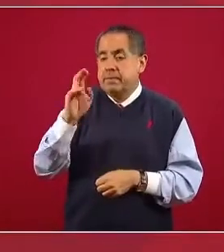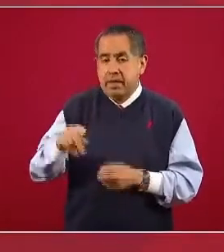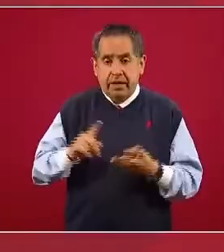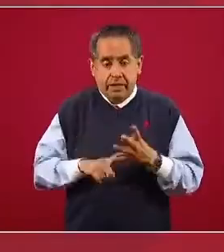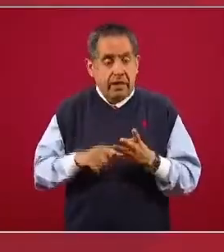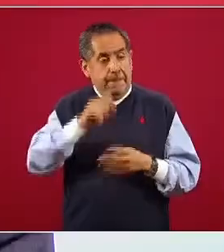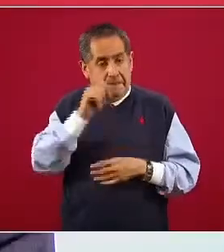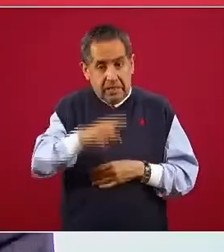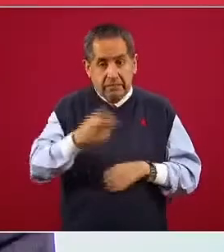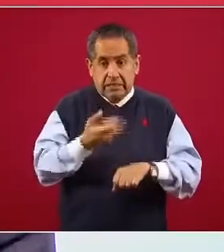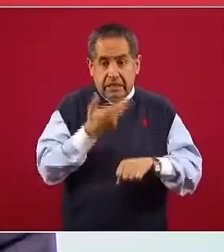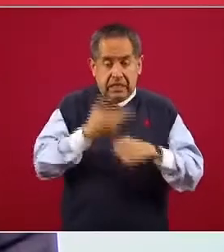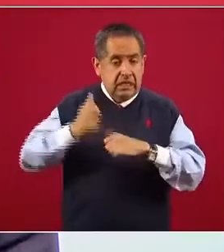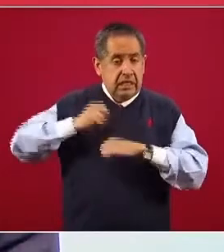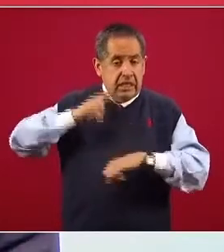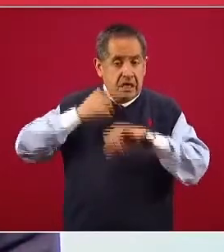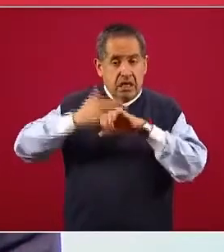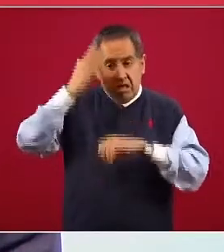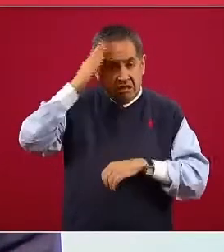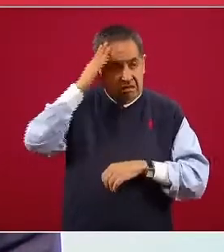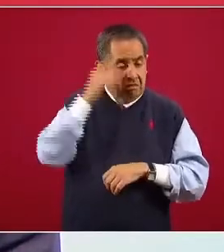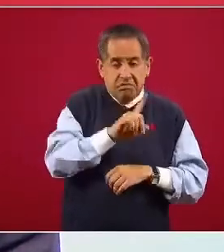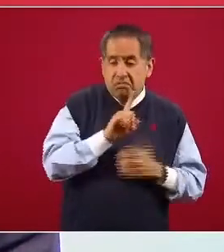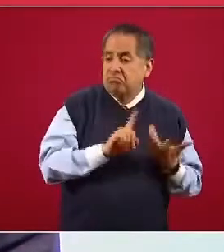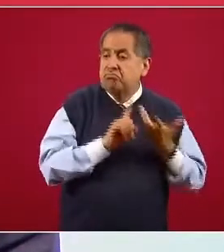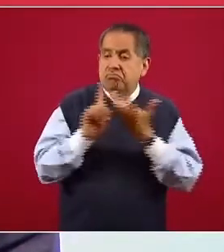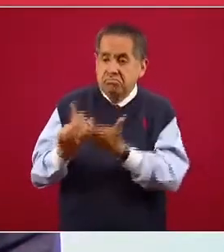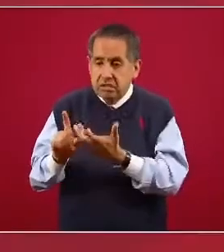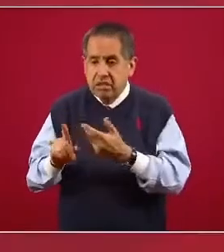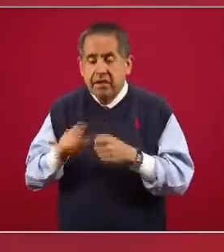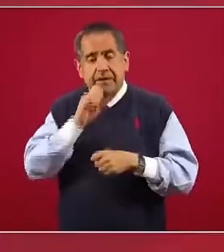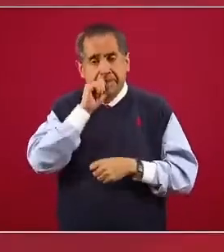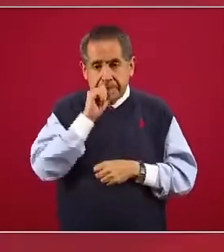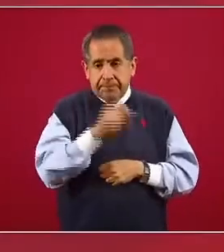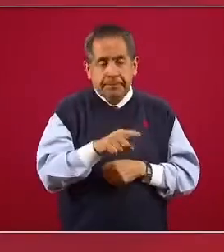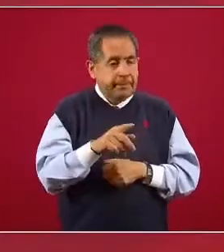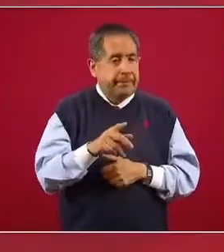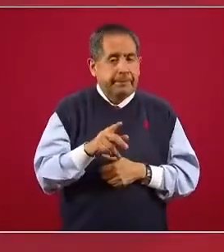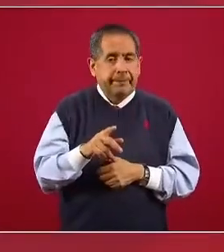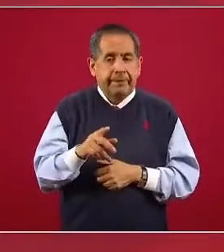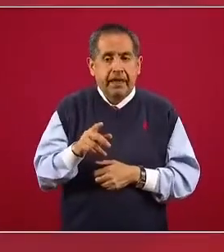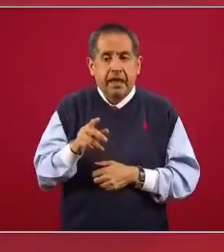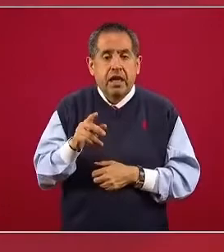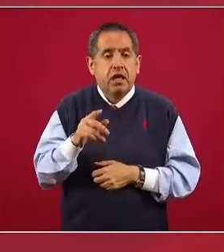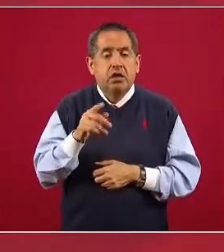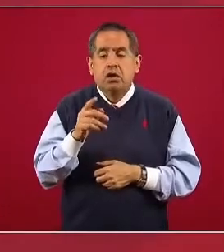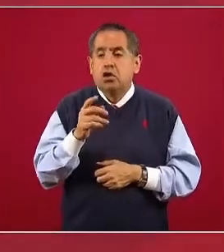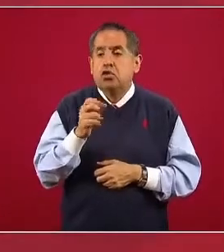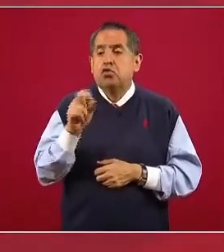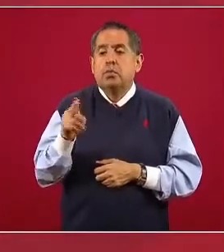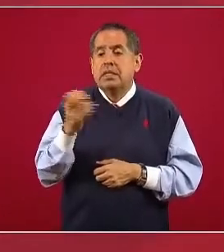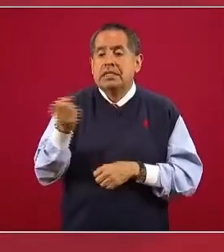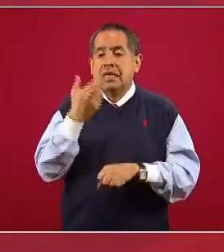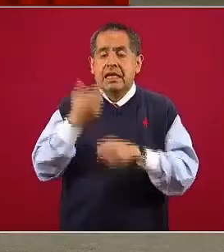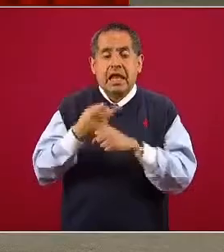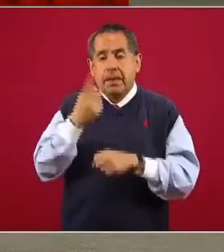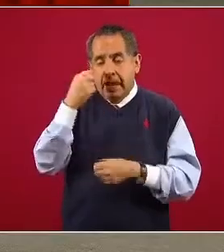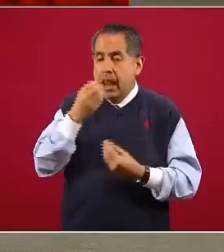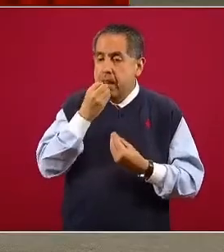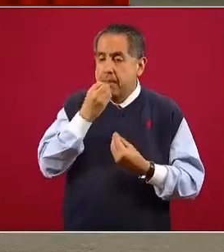acompañó la propia secretaria encabezando la misión, la Subsecretaría de